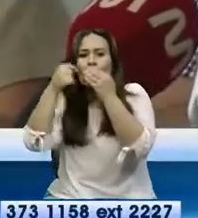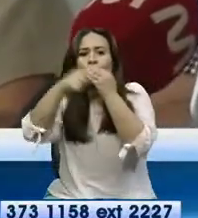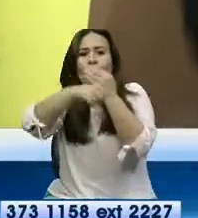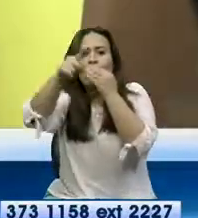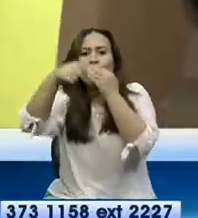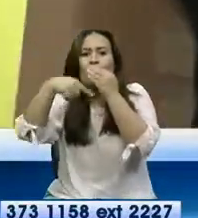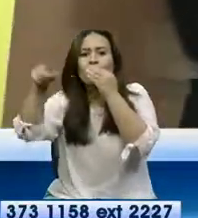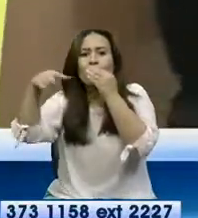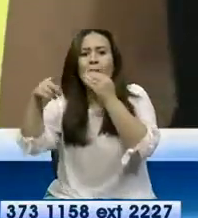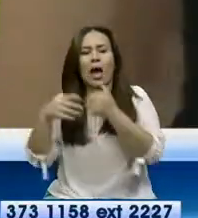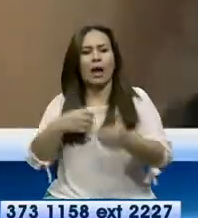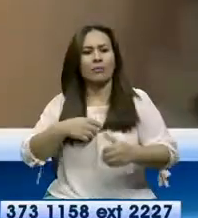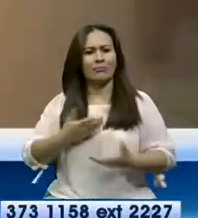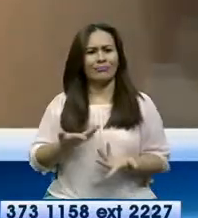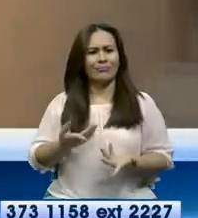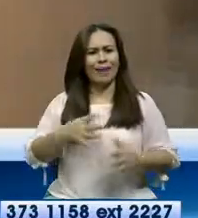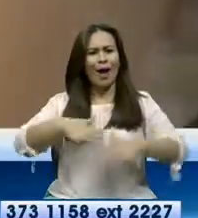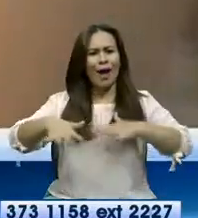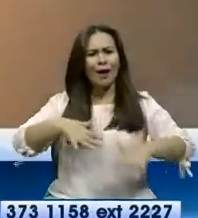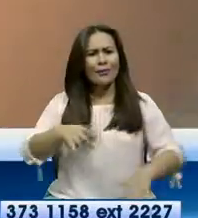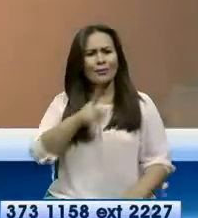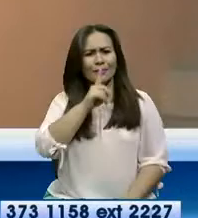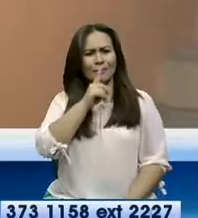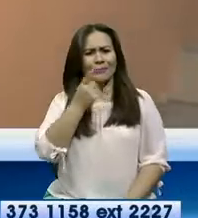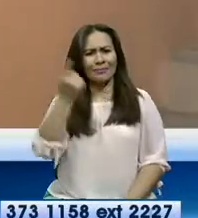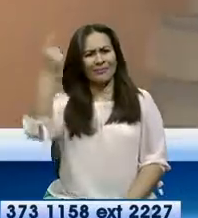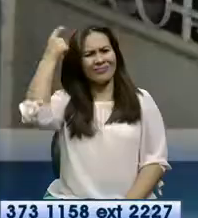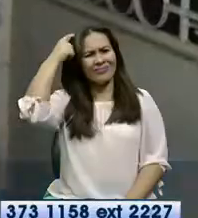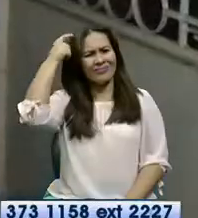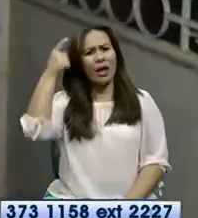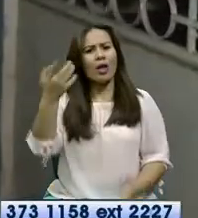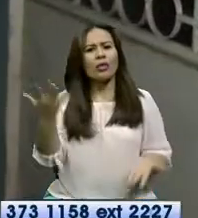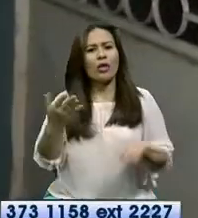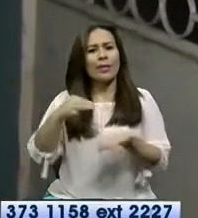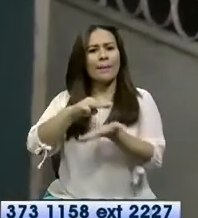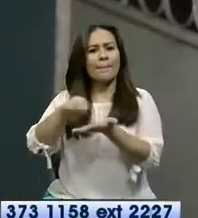libertad Guaya. Desde la provincia de Manabí informó Junior Mendares.